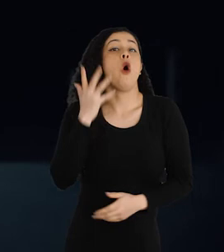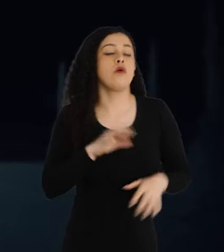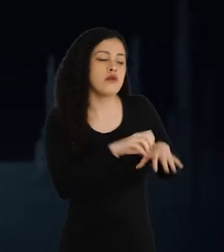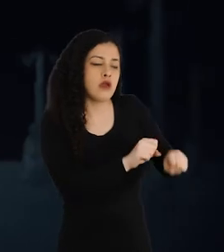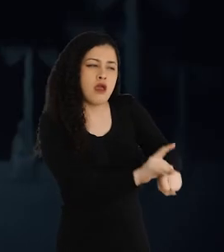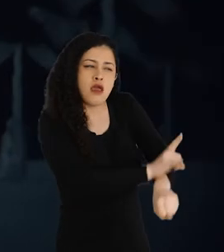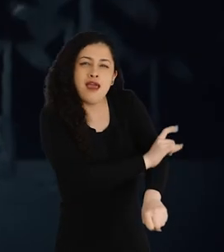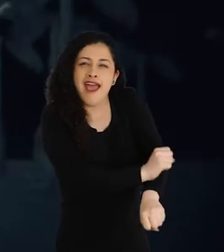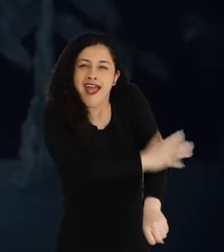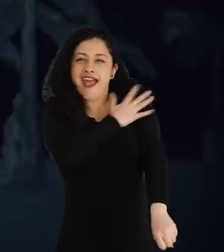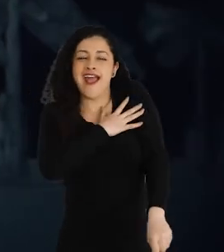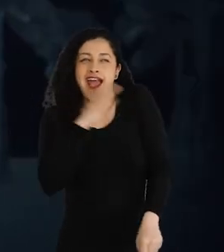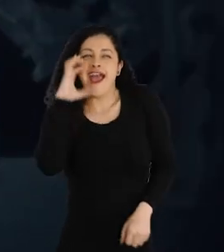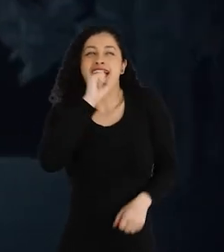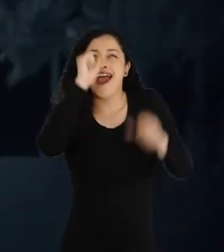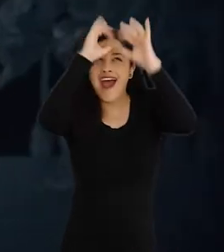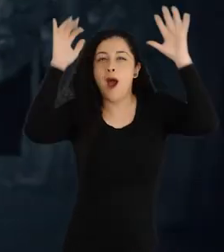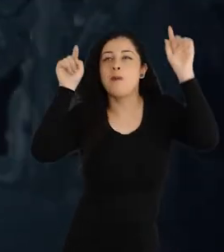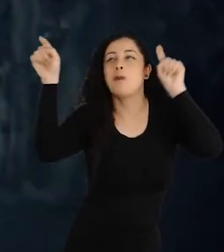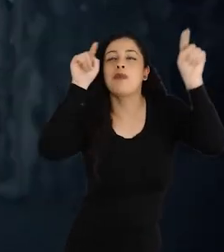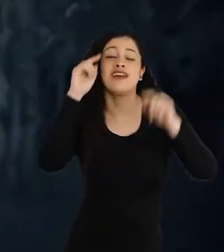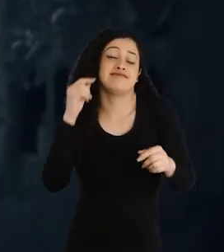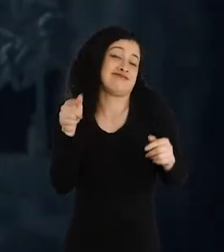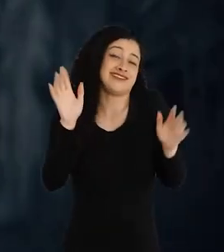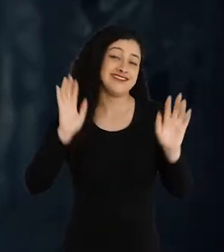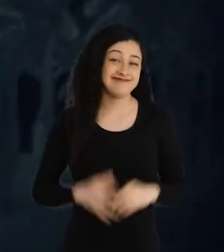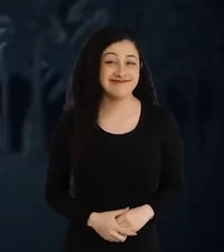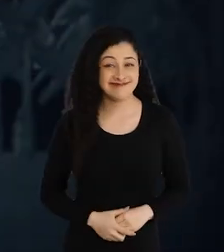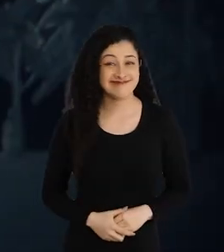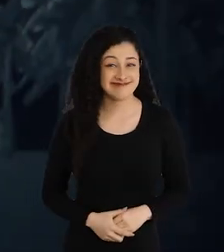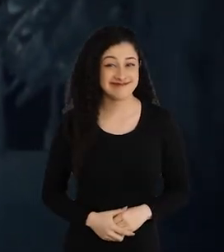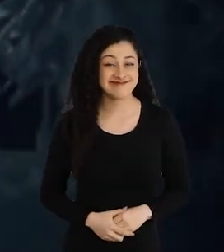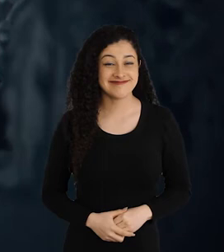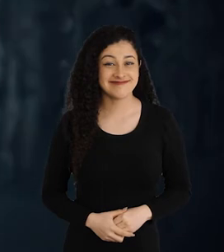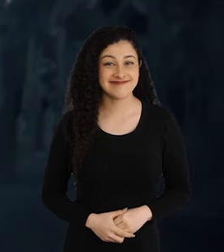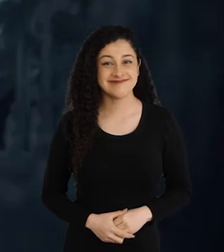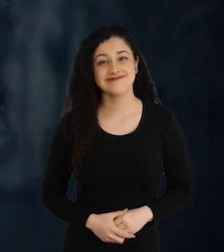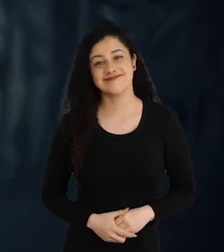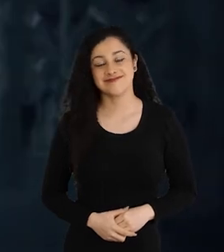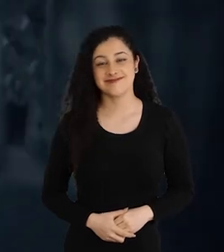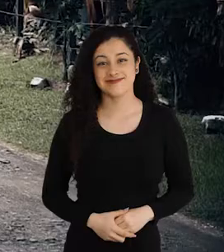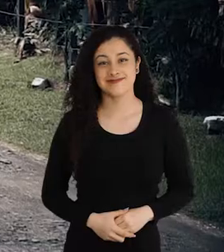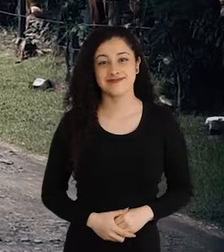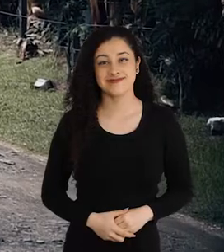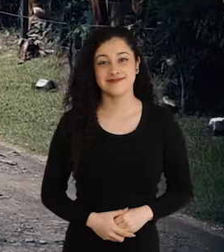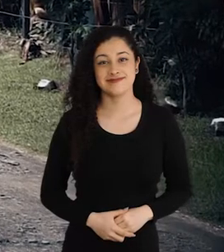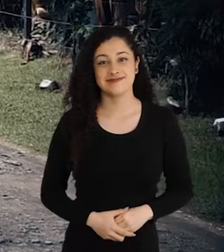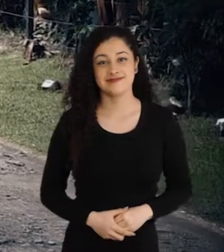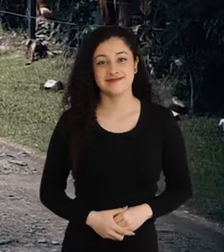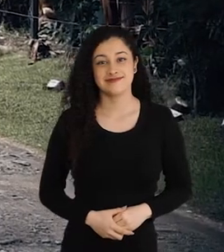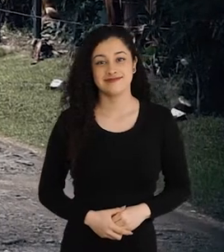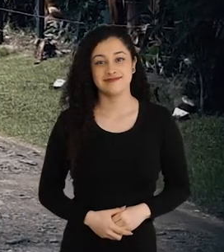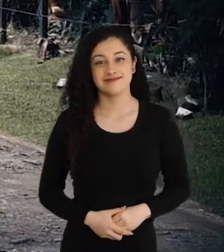Siento y construyo lo que me rodea. Él levanta las manos y crecen matas de plátano a su alrededor. La cámara se aleja y vemos un cultivo